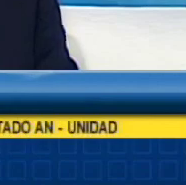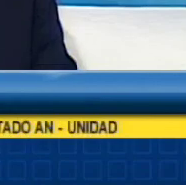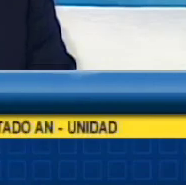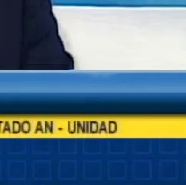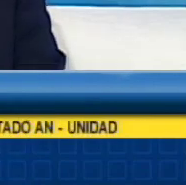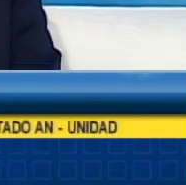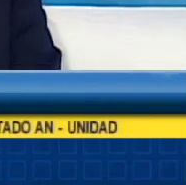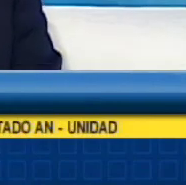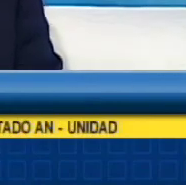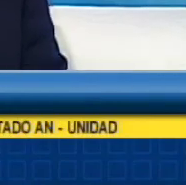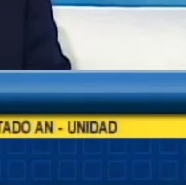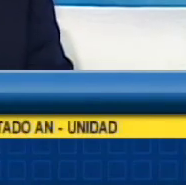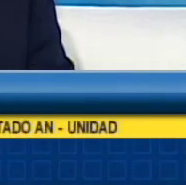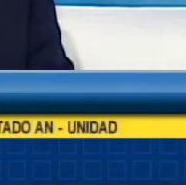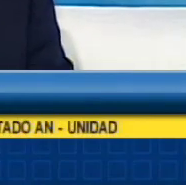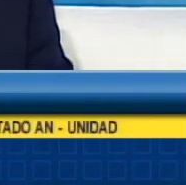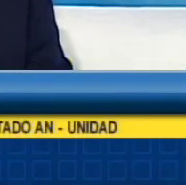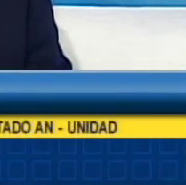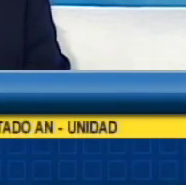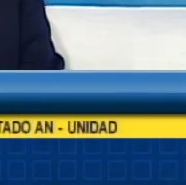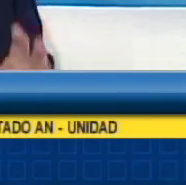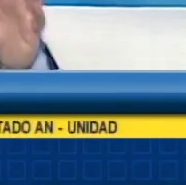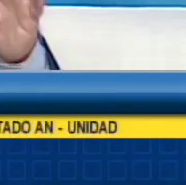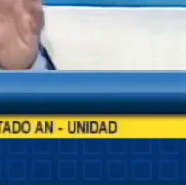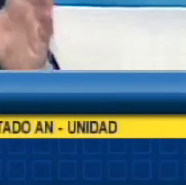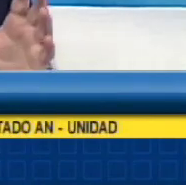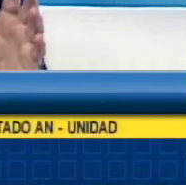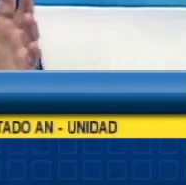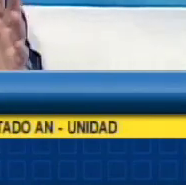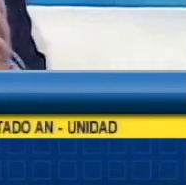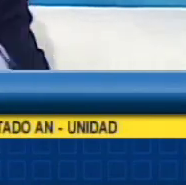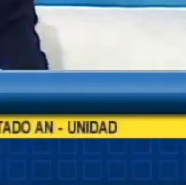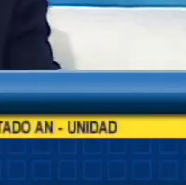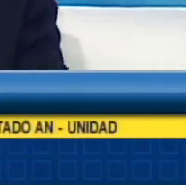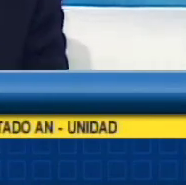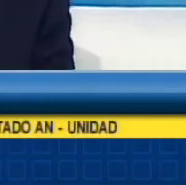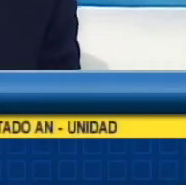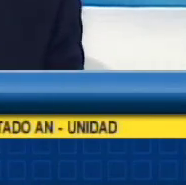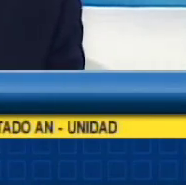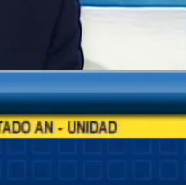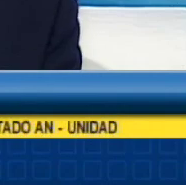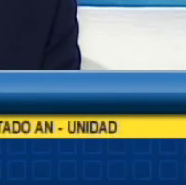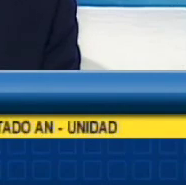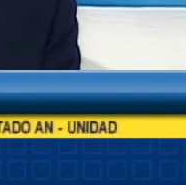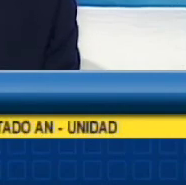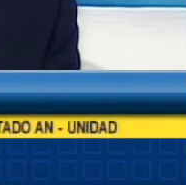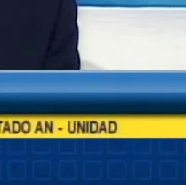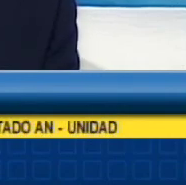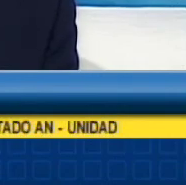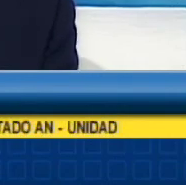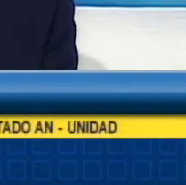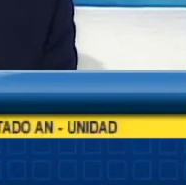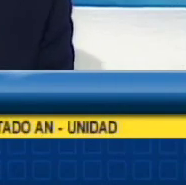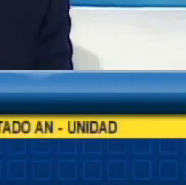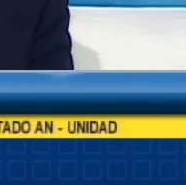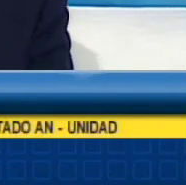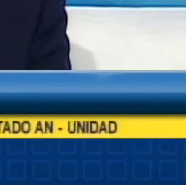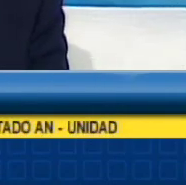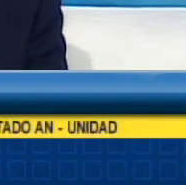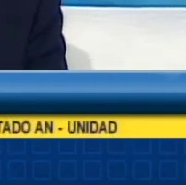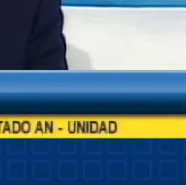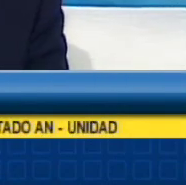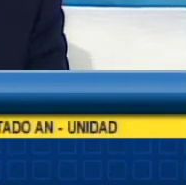altos, por eso es que hay tanto desabastecimiento. Entonces, yo lo que quisiera es que quienes nos están viendo ahorita reflexionáramos. ¿Cuál es la